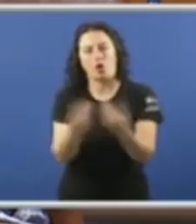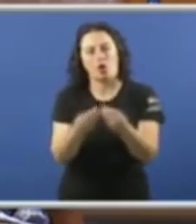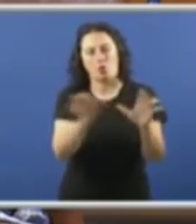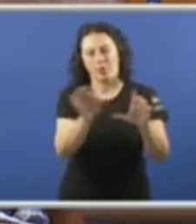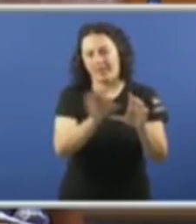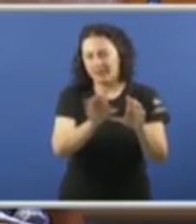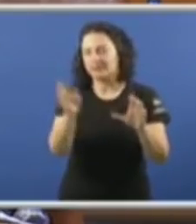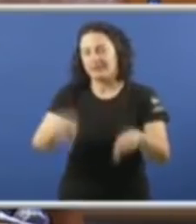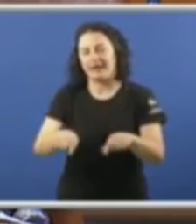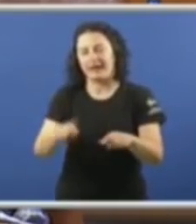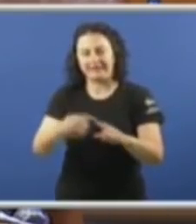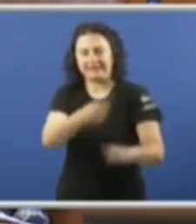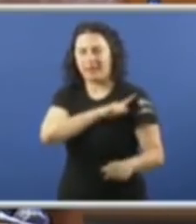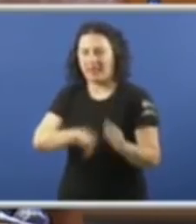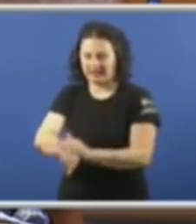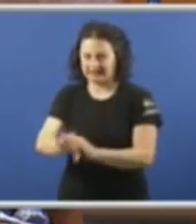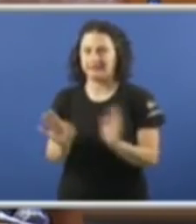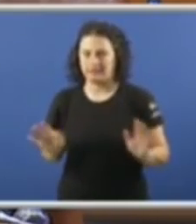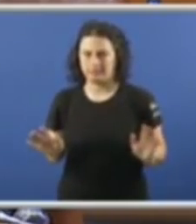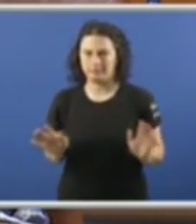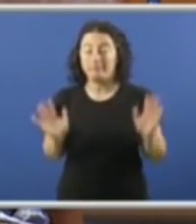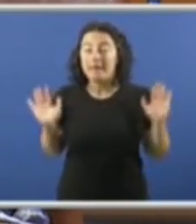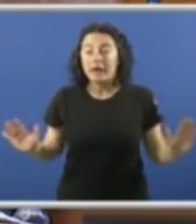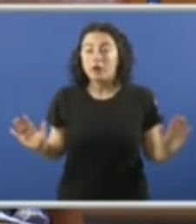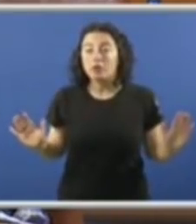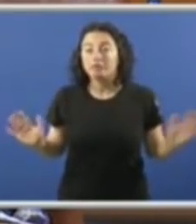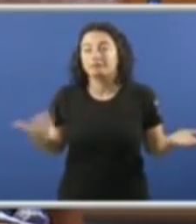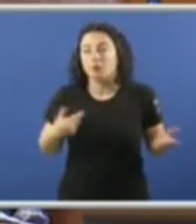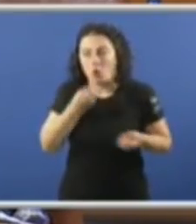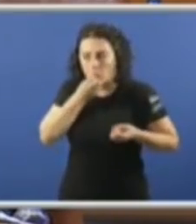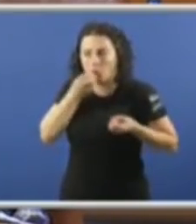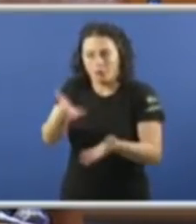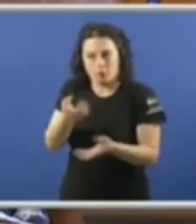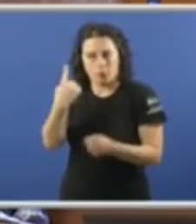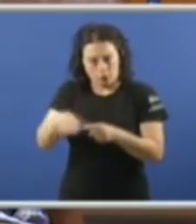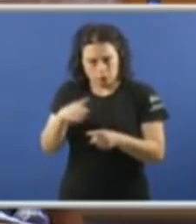e a extrema derecha. Pero tengo que confesarle una cosa.